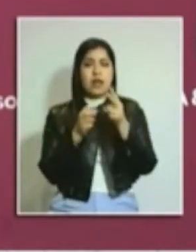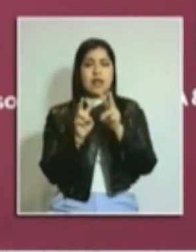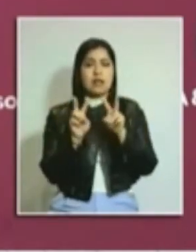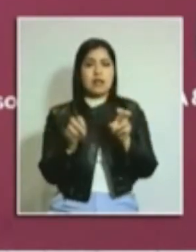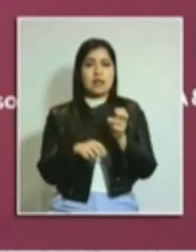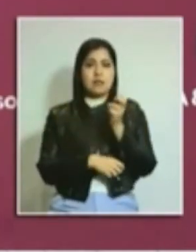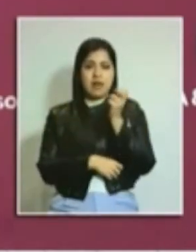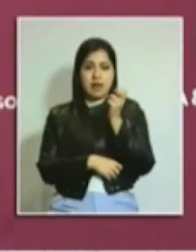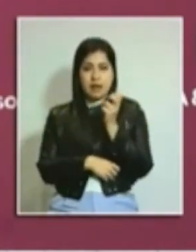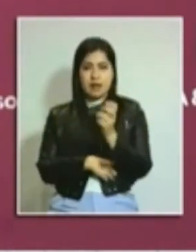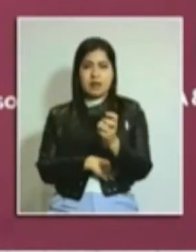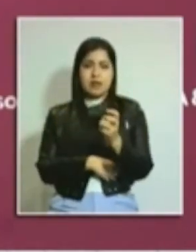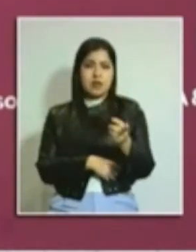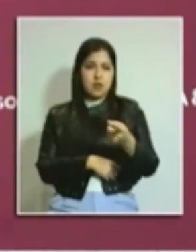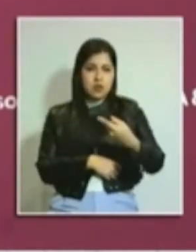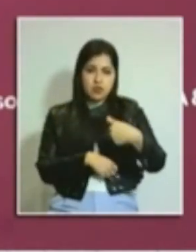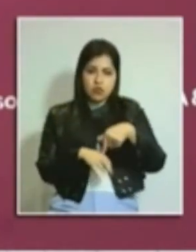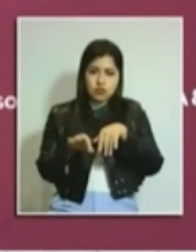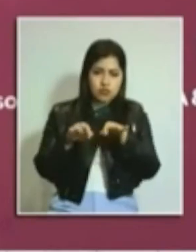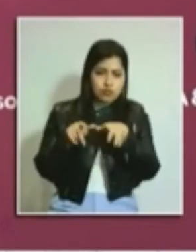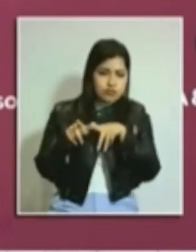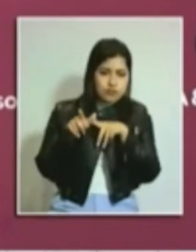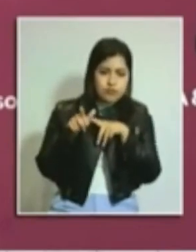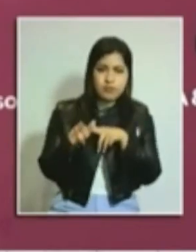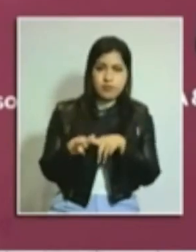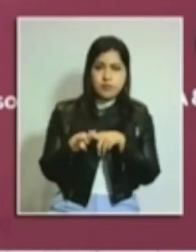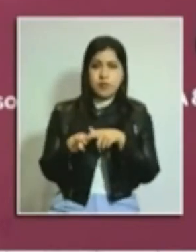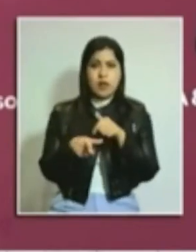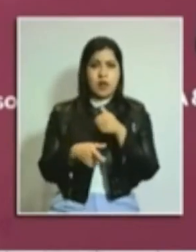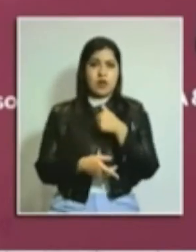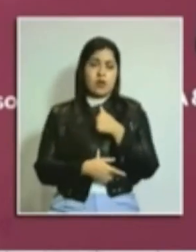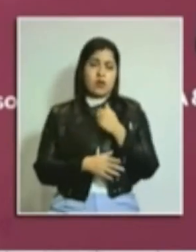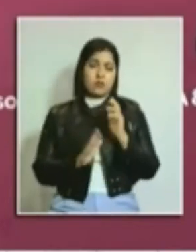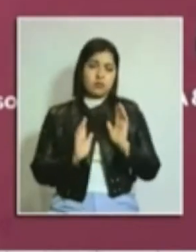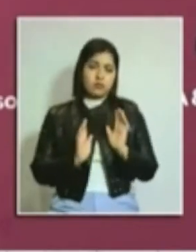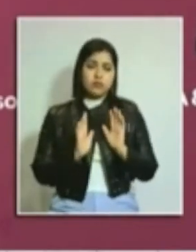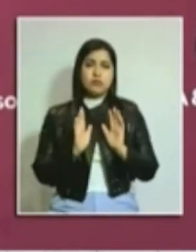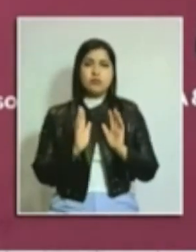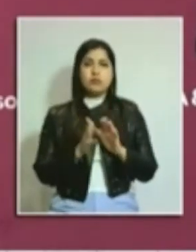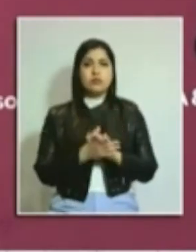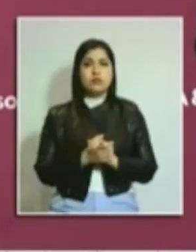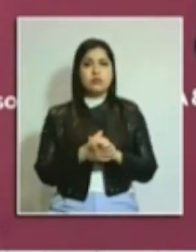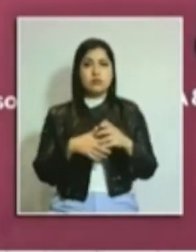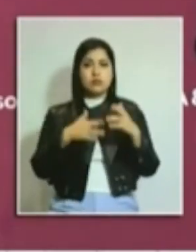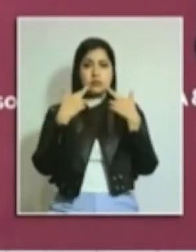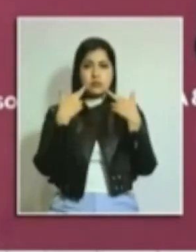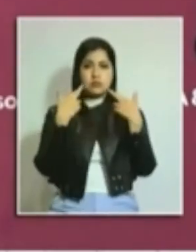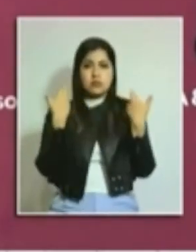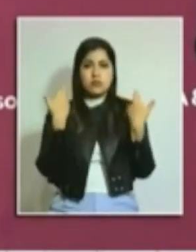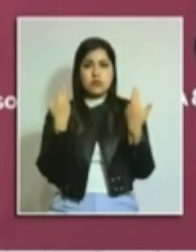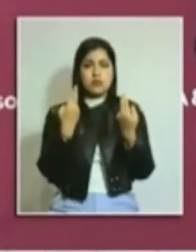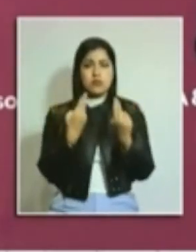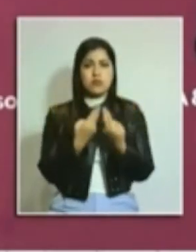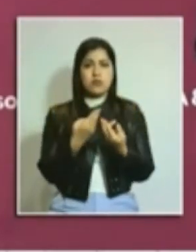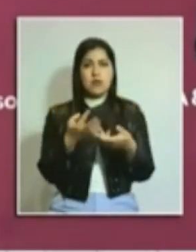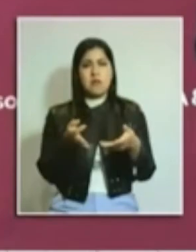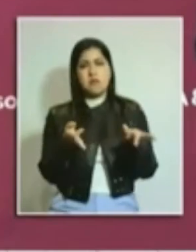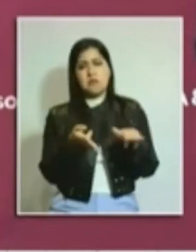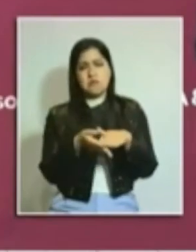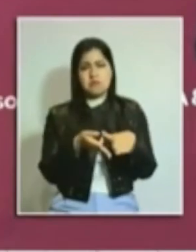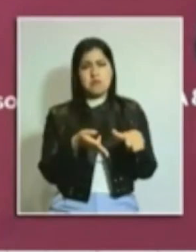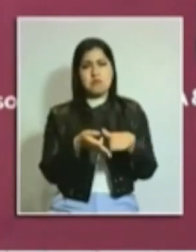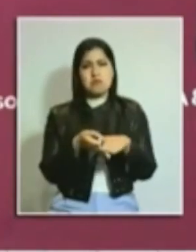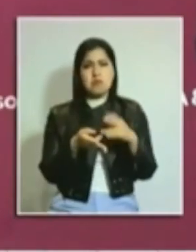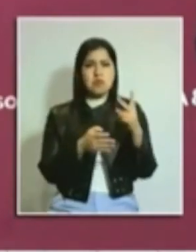bien. Llevamos trabajo bueno. Yo como embajador tengo reunión muy frecuente, a veces